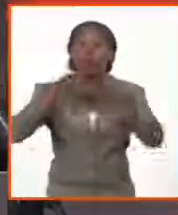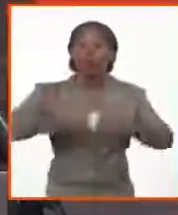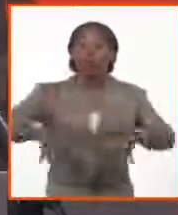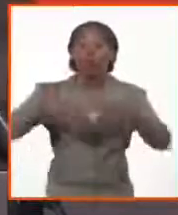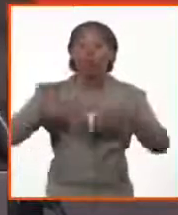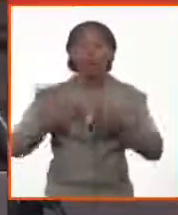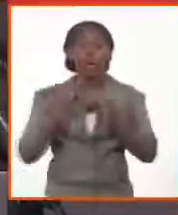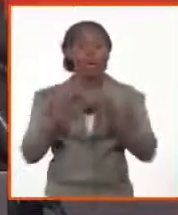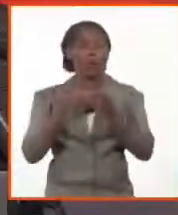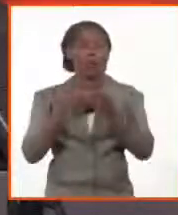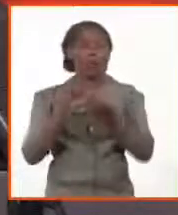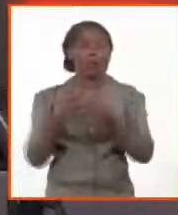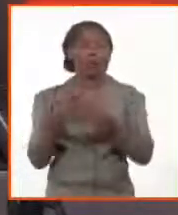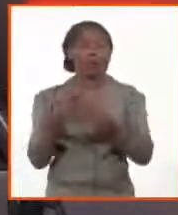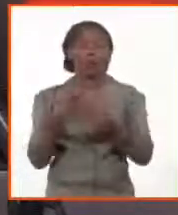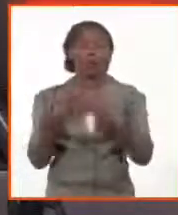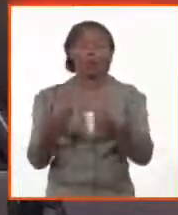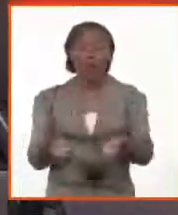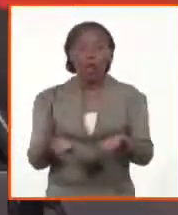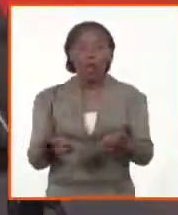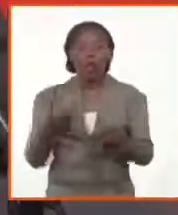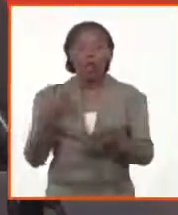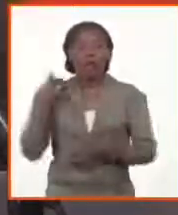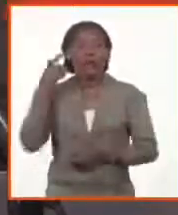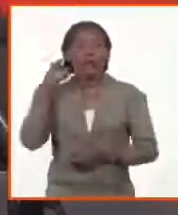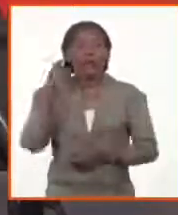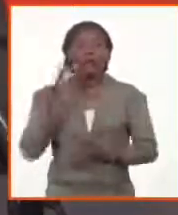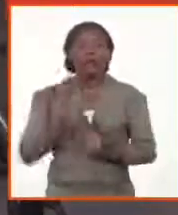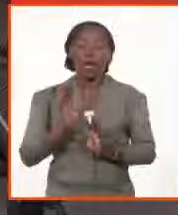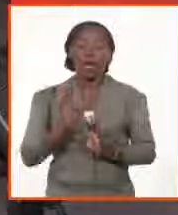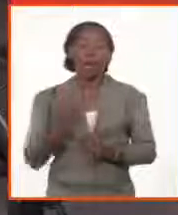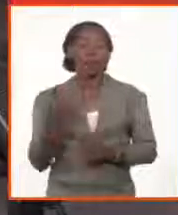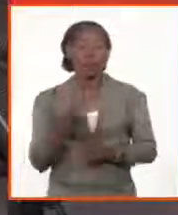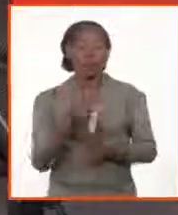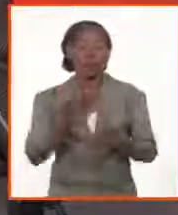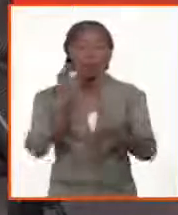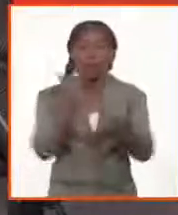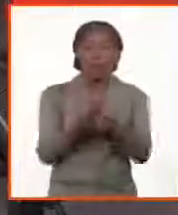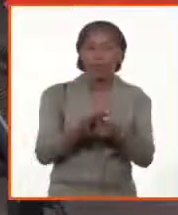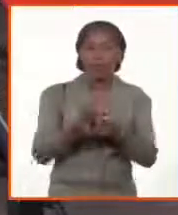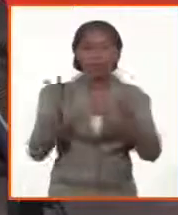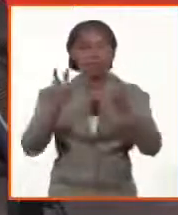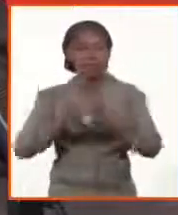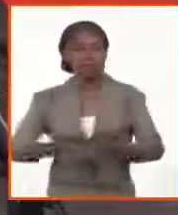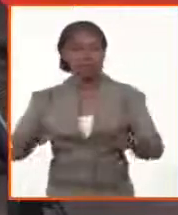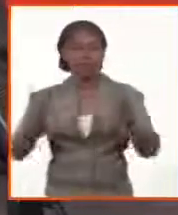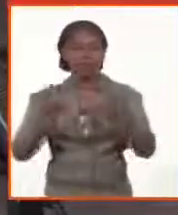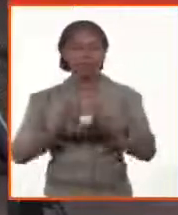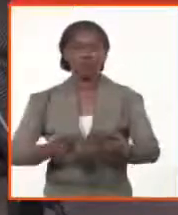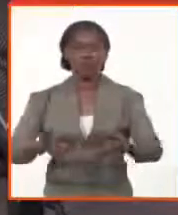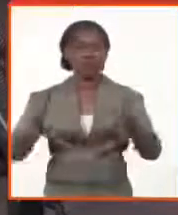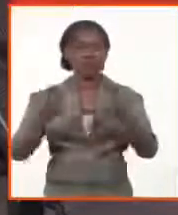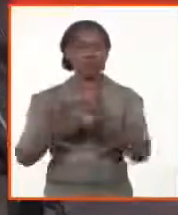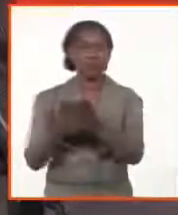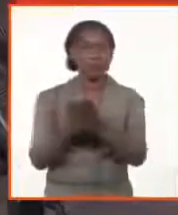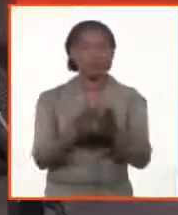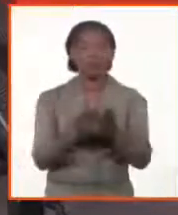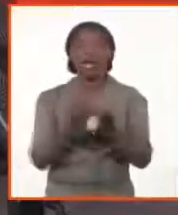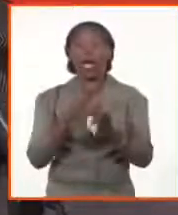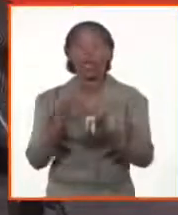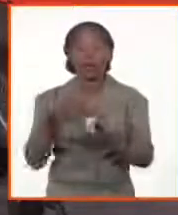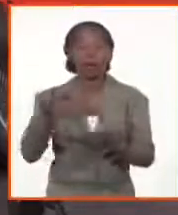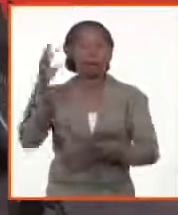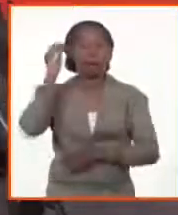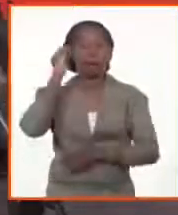y qué pasaba bueno pues que en los países donde el sudeste asiático era